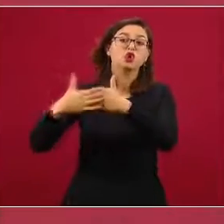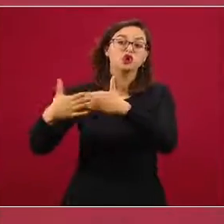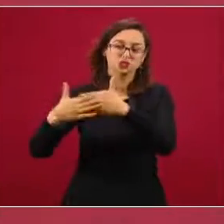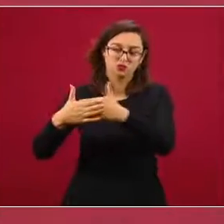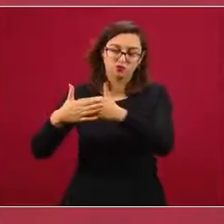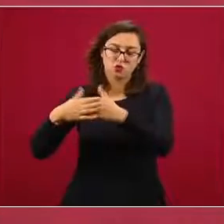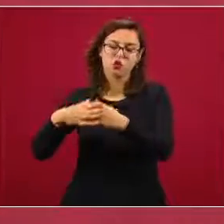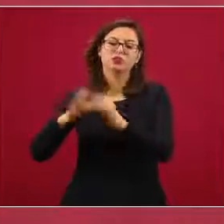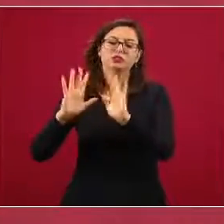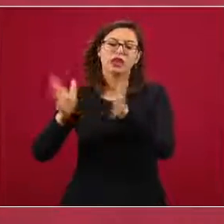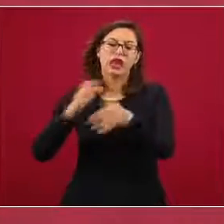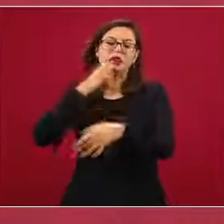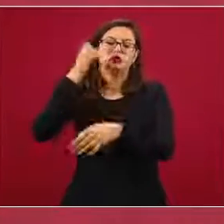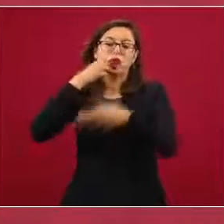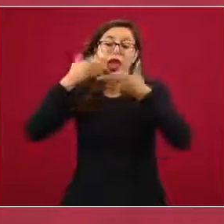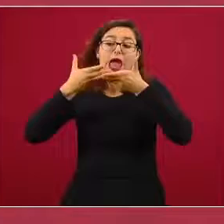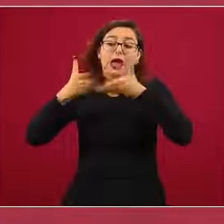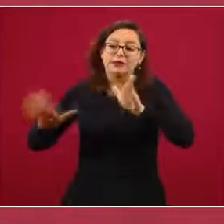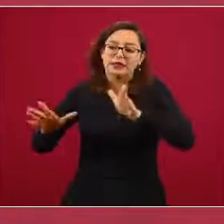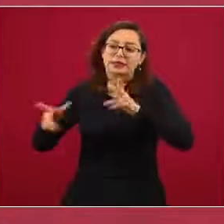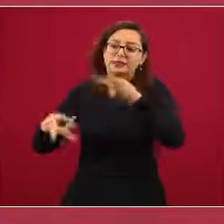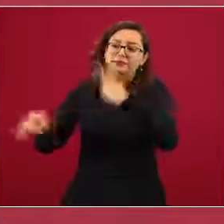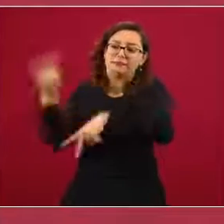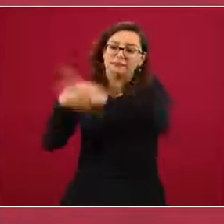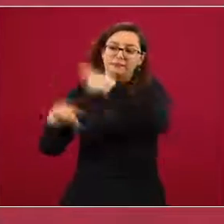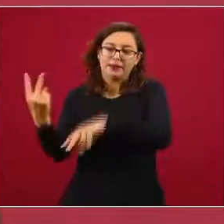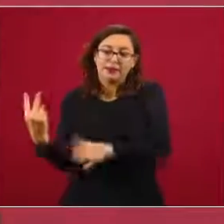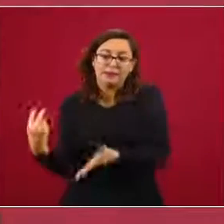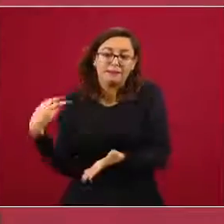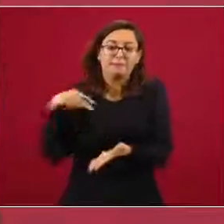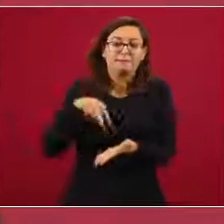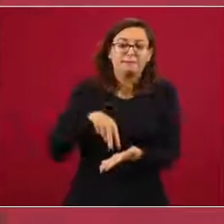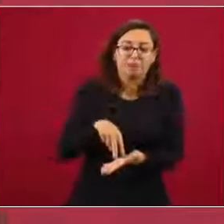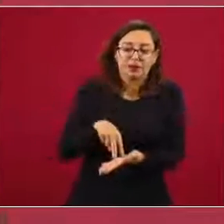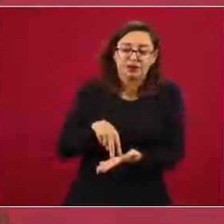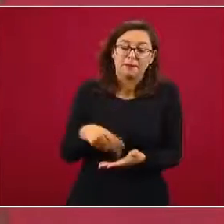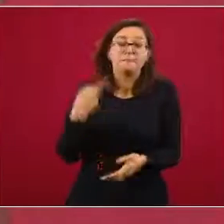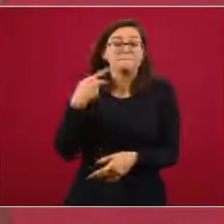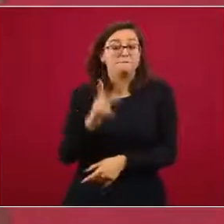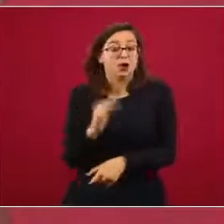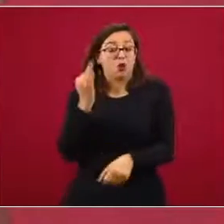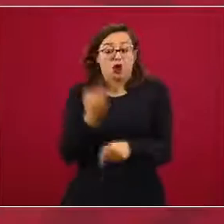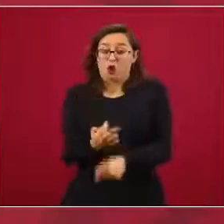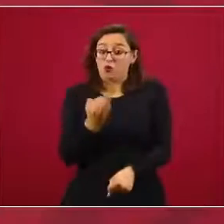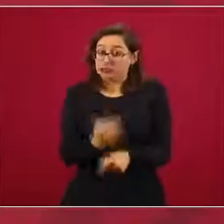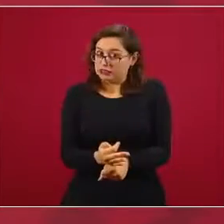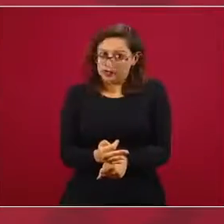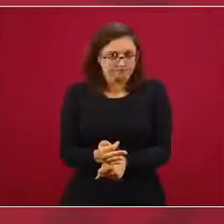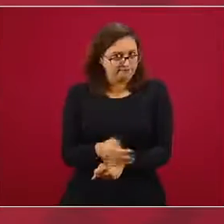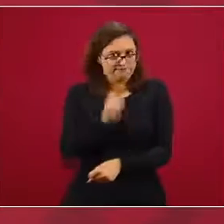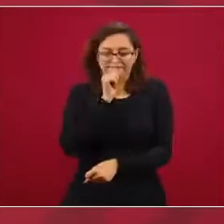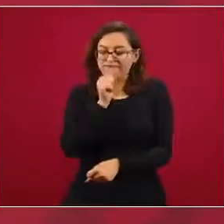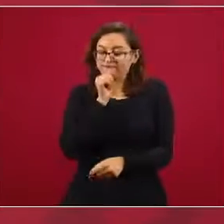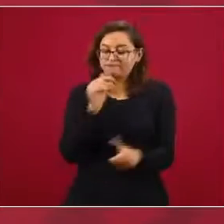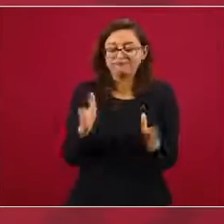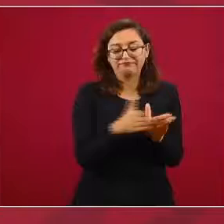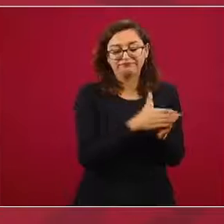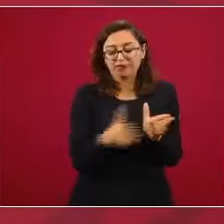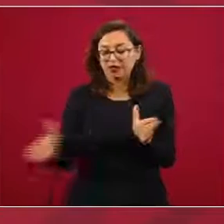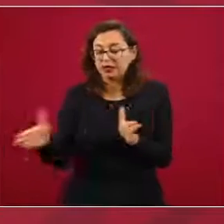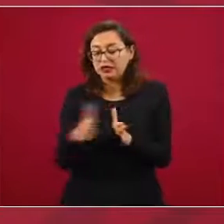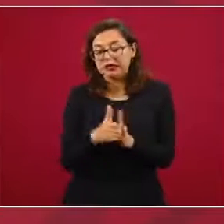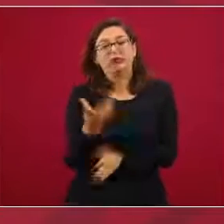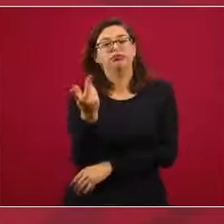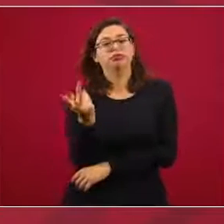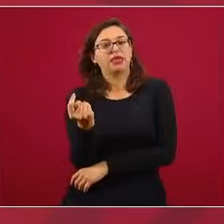clases presenciales, pero ahora va a ser por televisión, como se ha venido informando. Entonces,